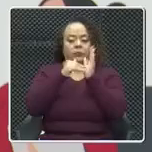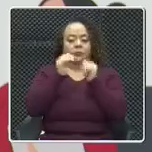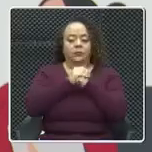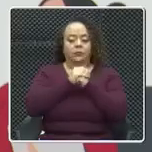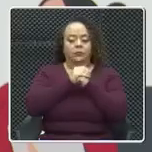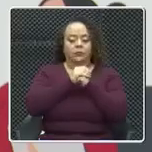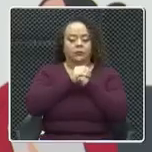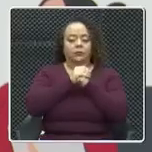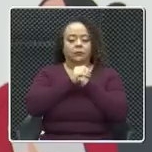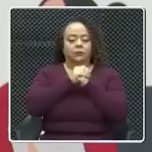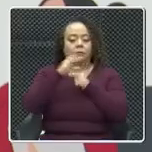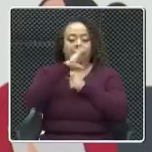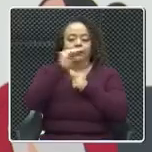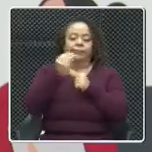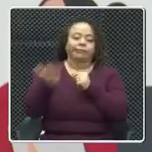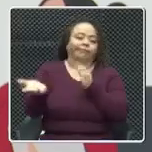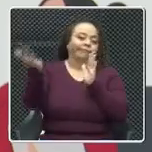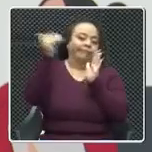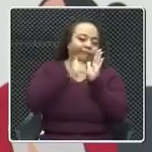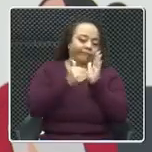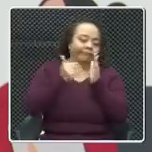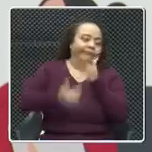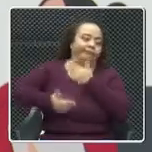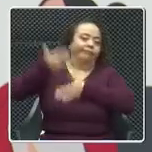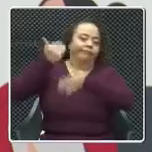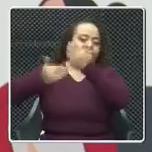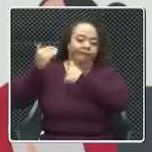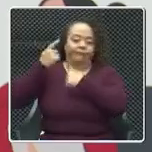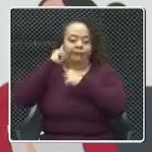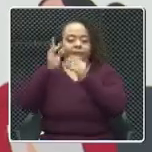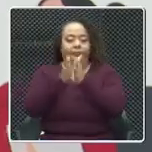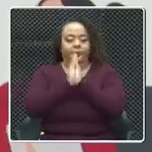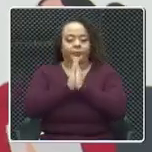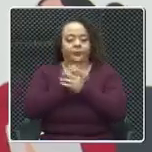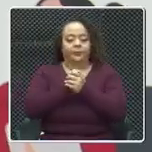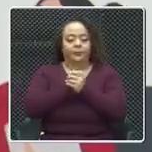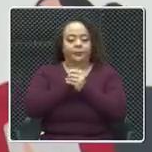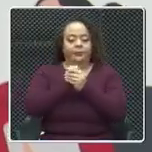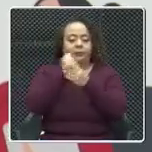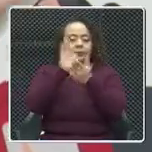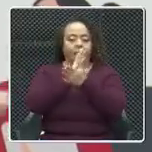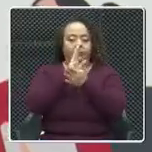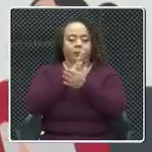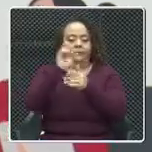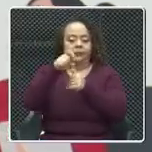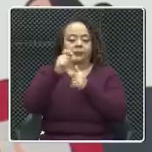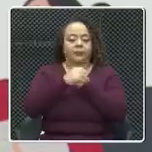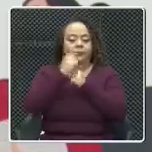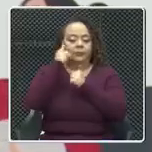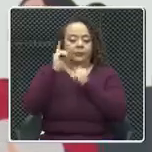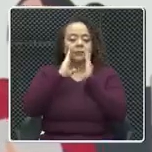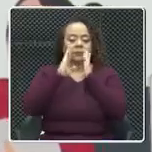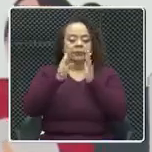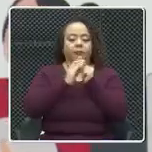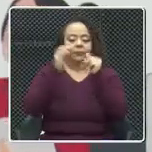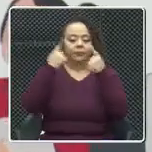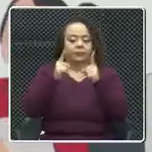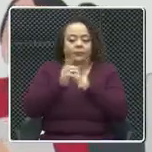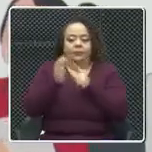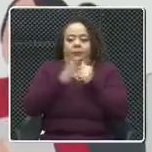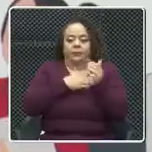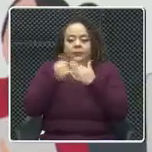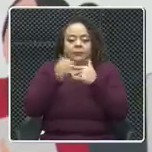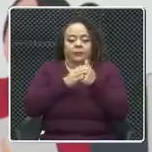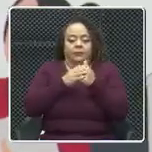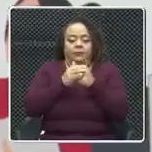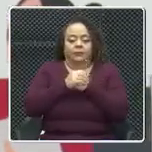no vamos a tener que devolver a pedir la documentación necesaria para la atención del caso como se hace en